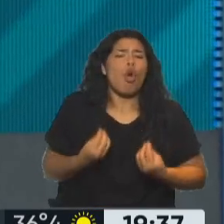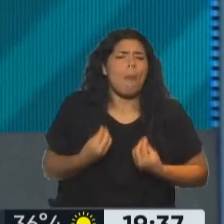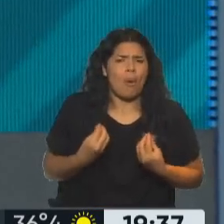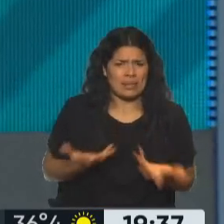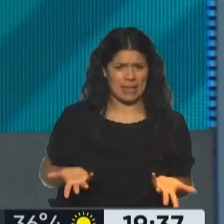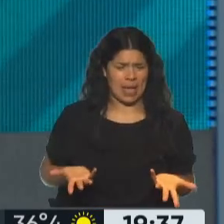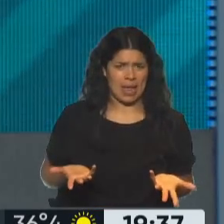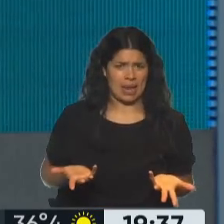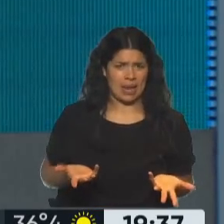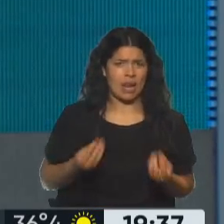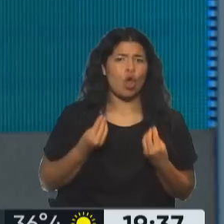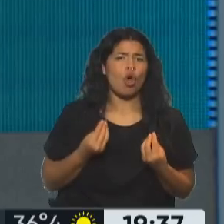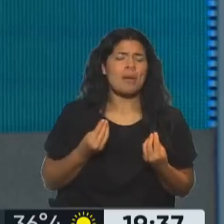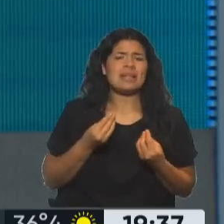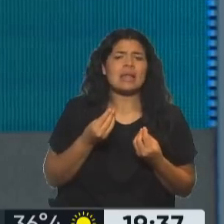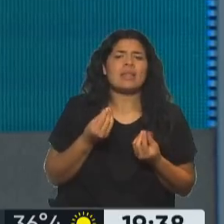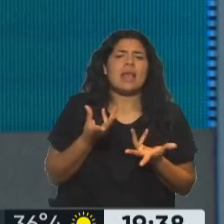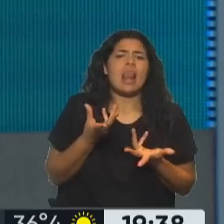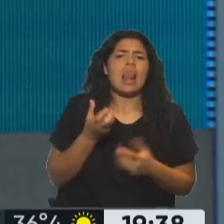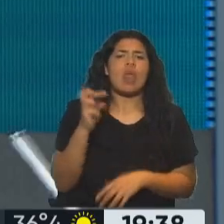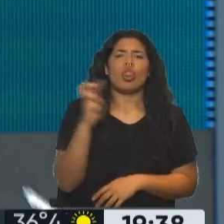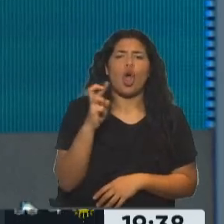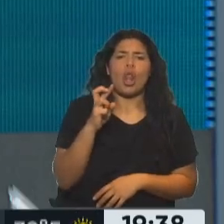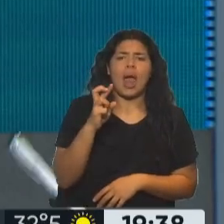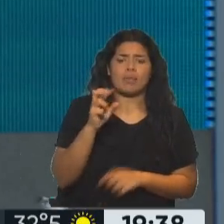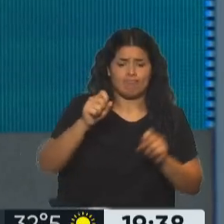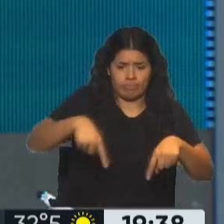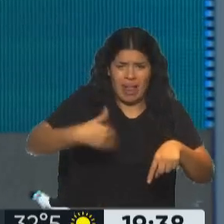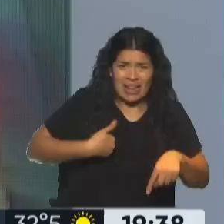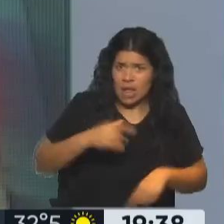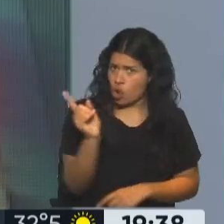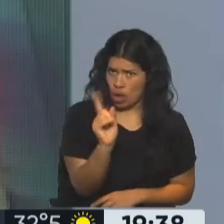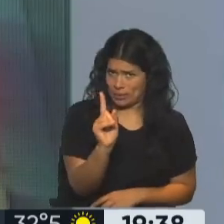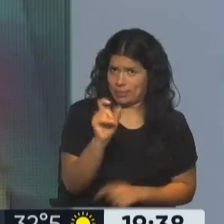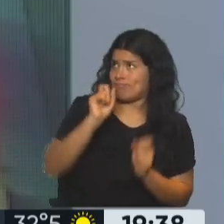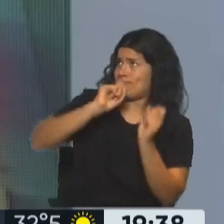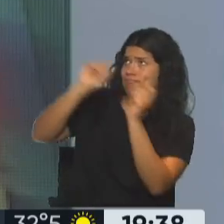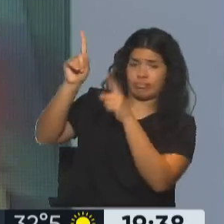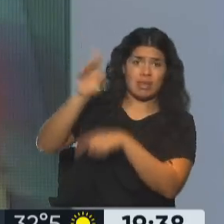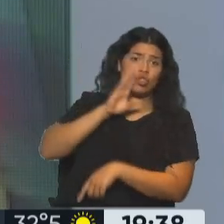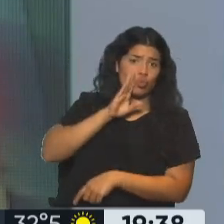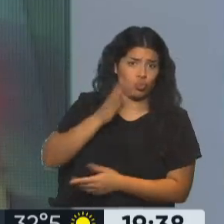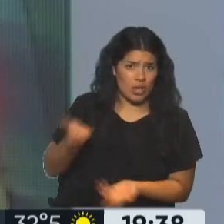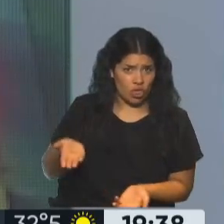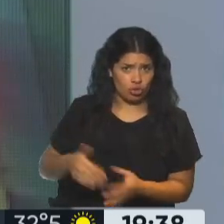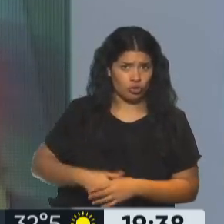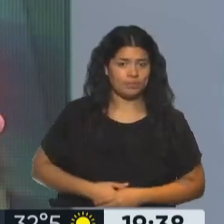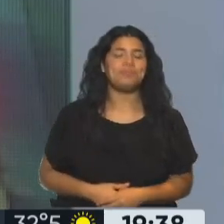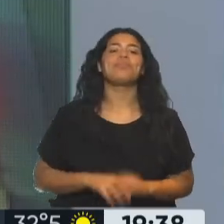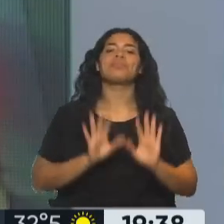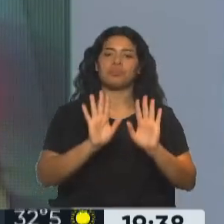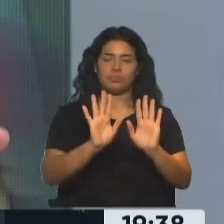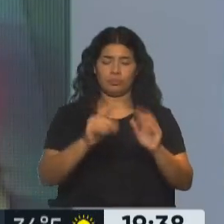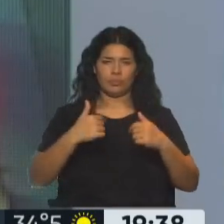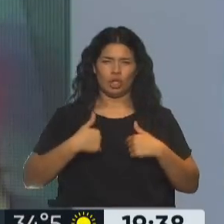Unidos? ¿Cómo va a ser en la supervisión de los bancos argentinos? el documento que yo les mencionaba de Ocampo, que es